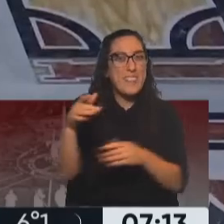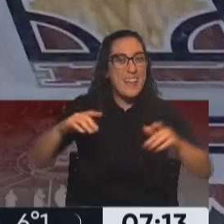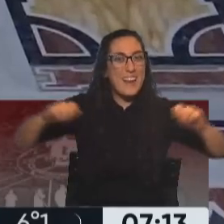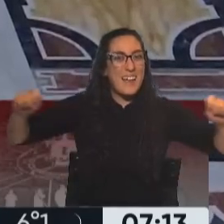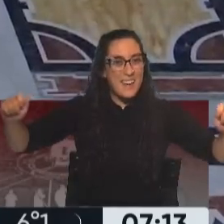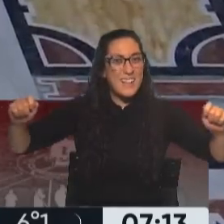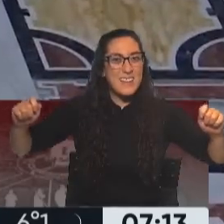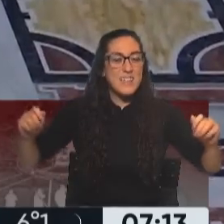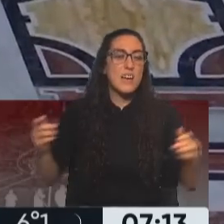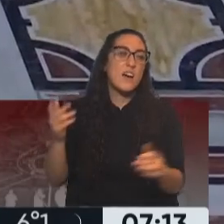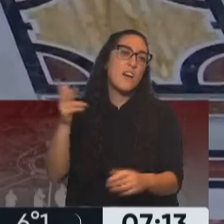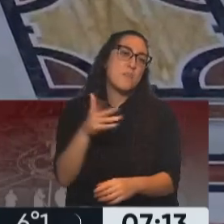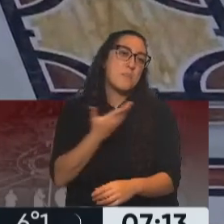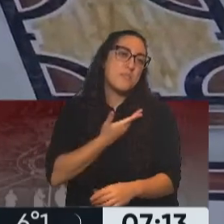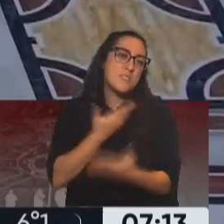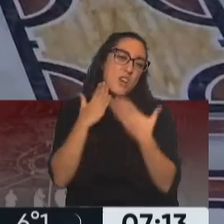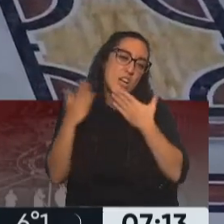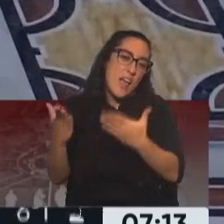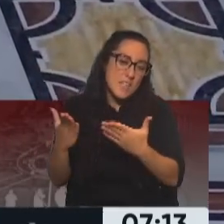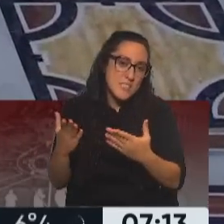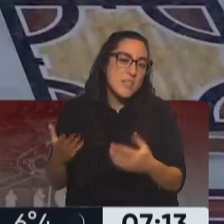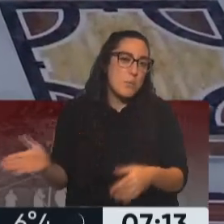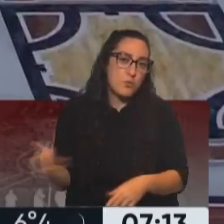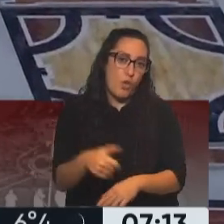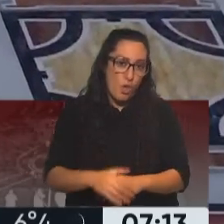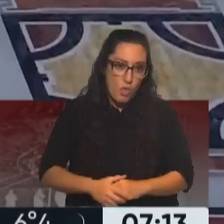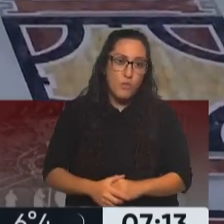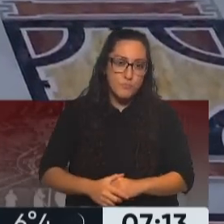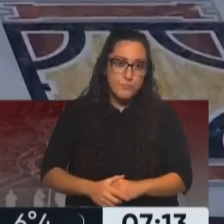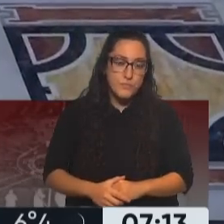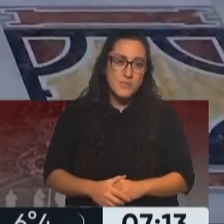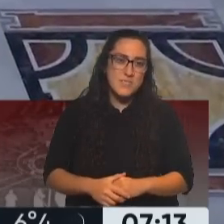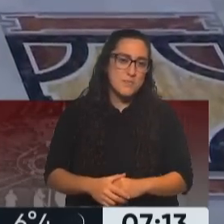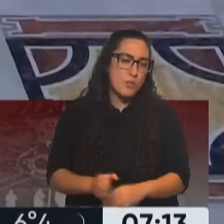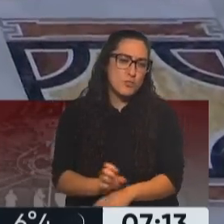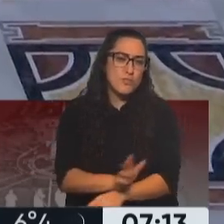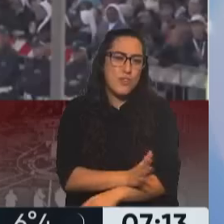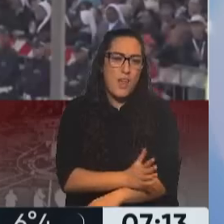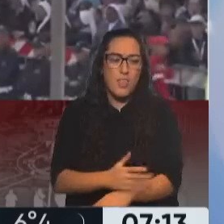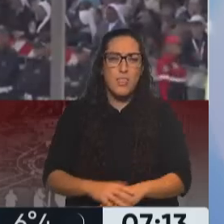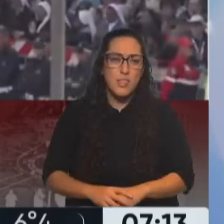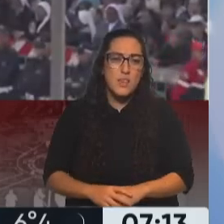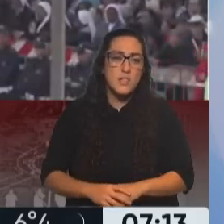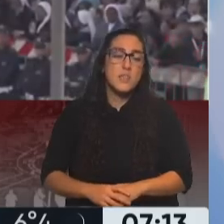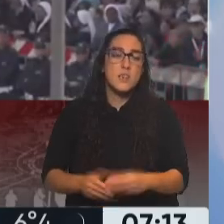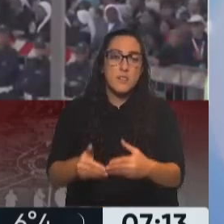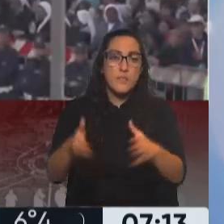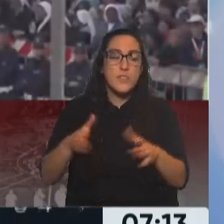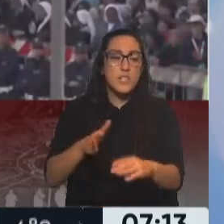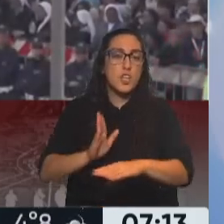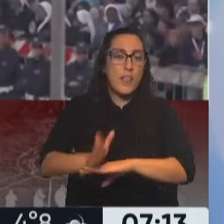que le agradecían a Francisco por todo, ¿no? Muy es uno de los grandes ese cartel, ¿no? Que deja... Ahí estamos viendo el ingreso